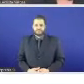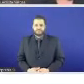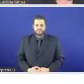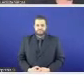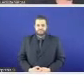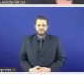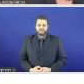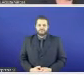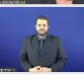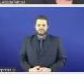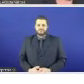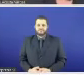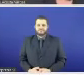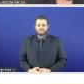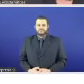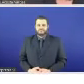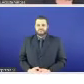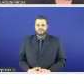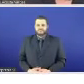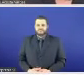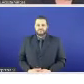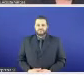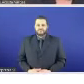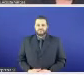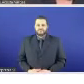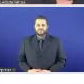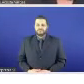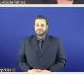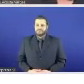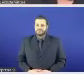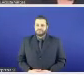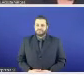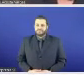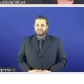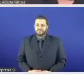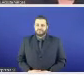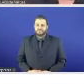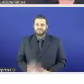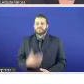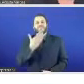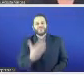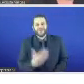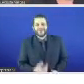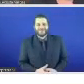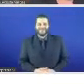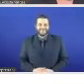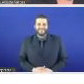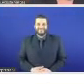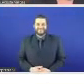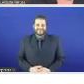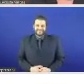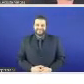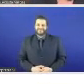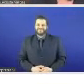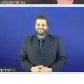Thank you so much. So I'll now start by asking, I'm sorry, I have a terrible echo. Are you able to hear me?